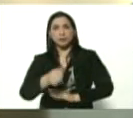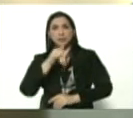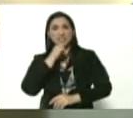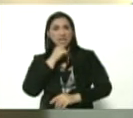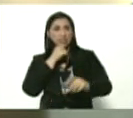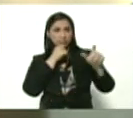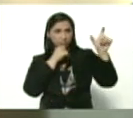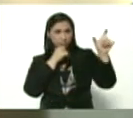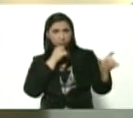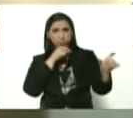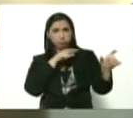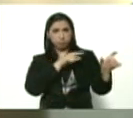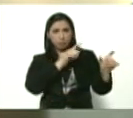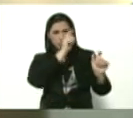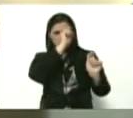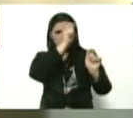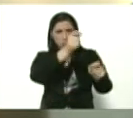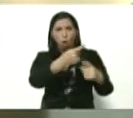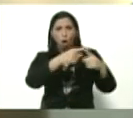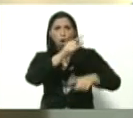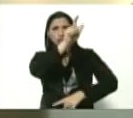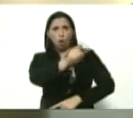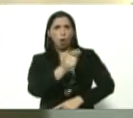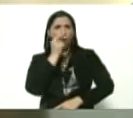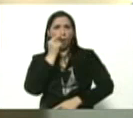delega en JJ Rendón,